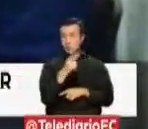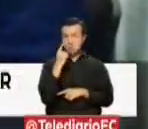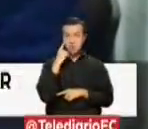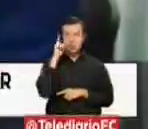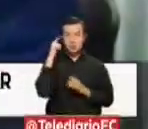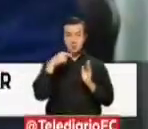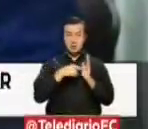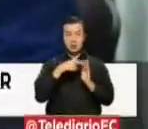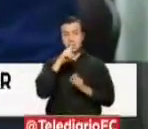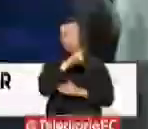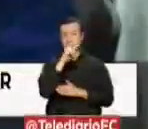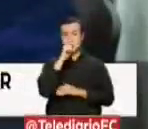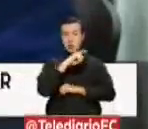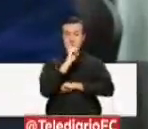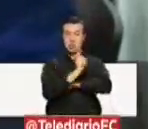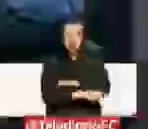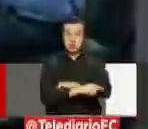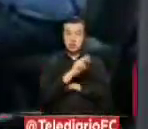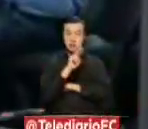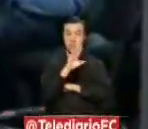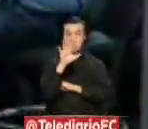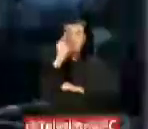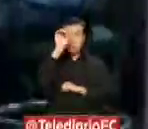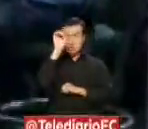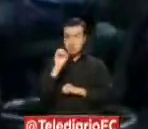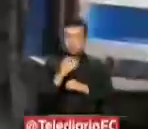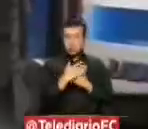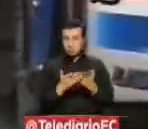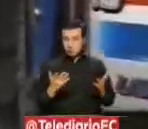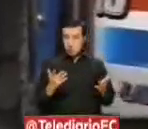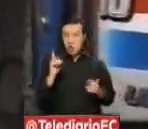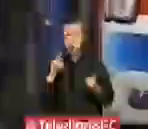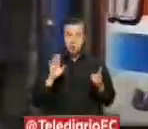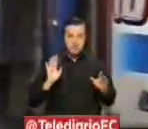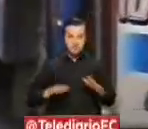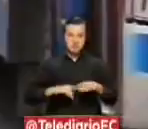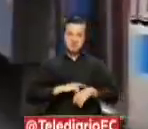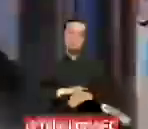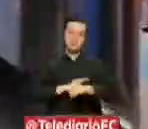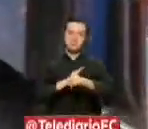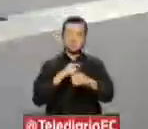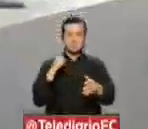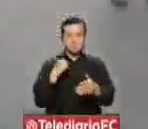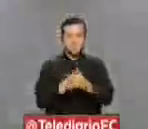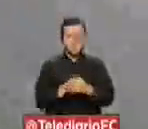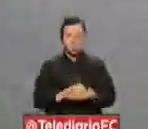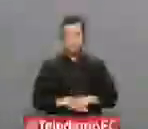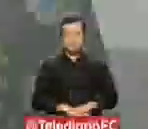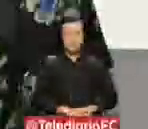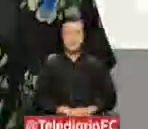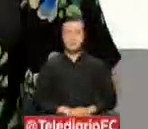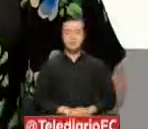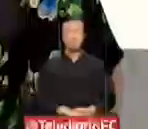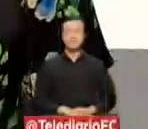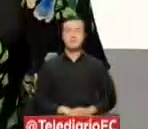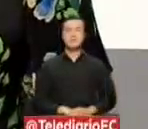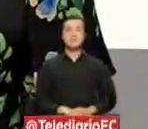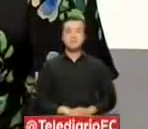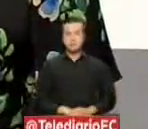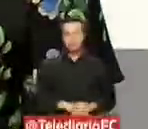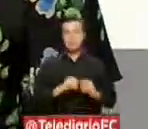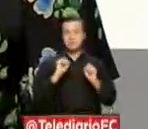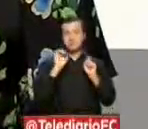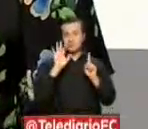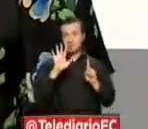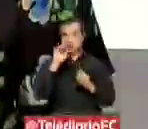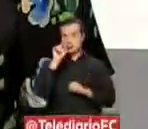1.100 sanciones, 25% de las cuales fueron por exceso de velocidad. Alex Llanos, Telediario. Son las 6 de la mañana